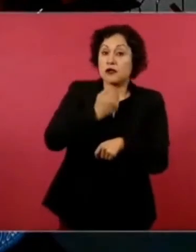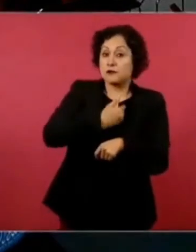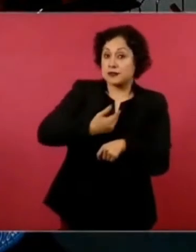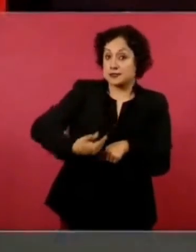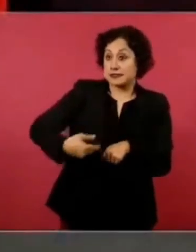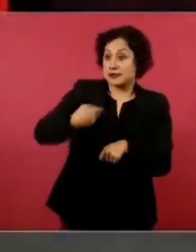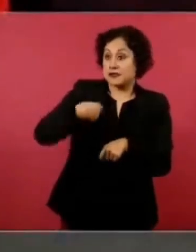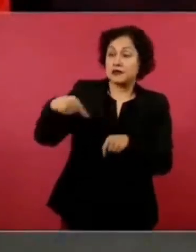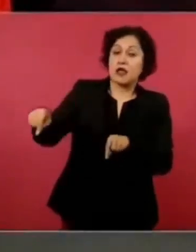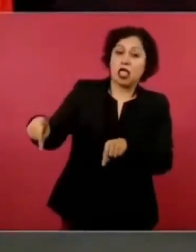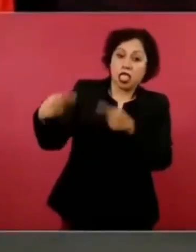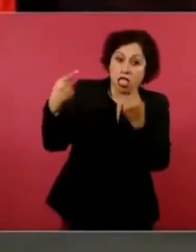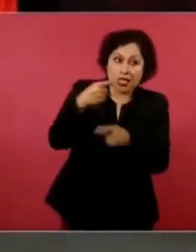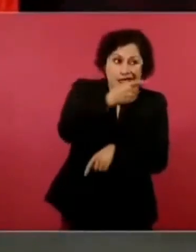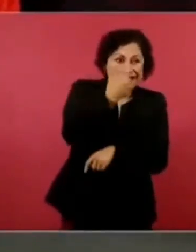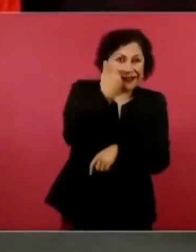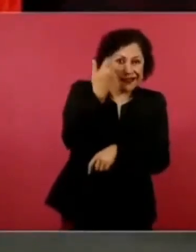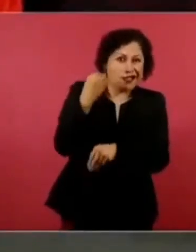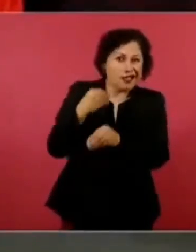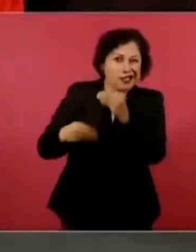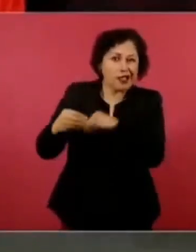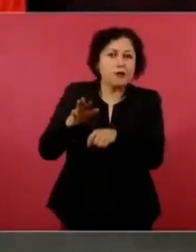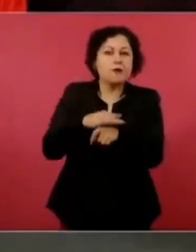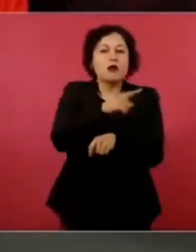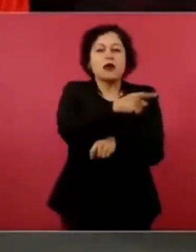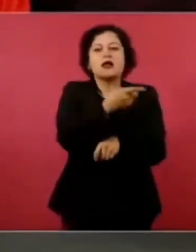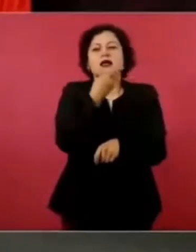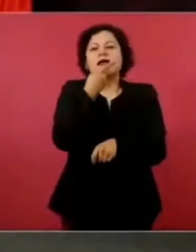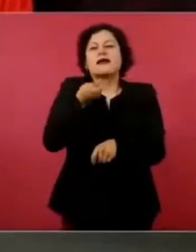Por eso hablan de pintar la raya.